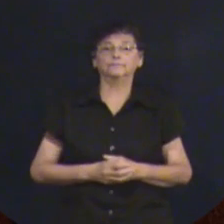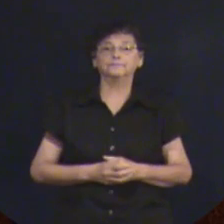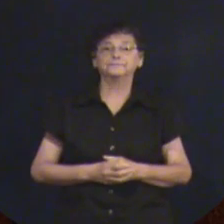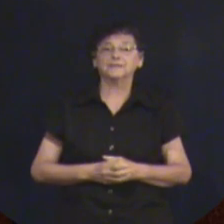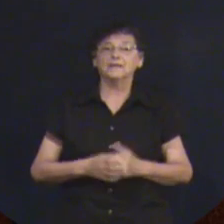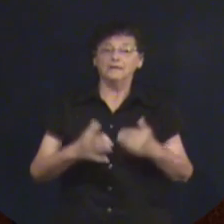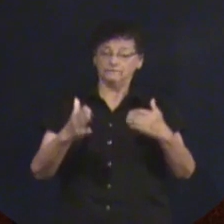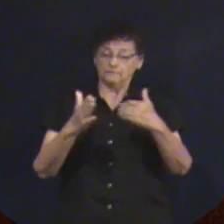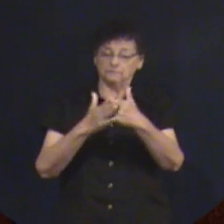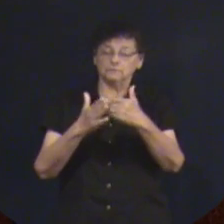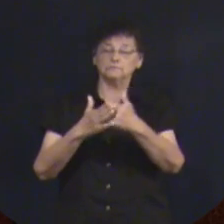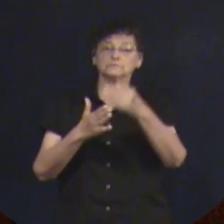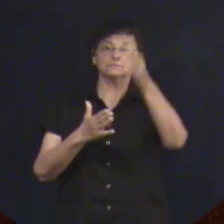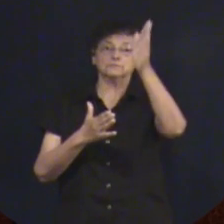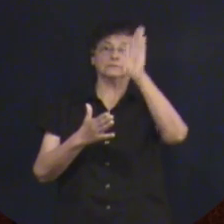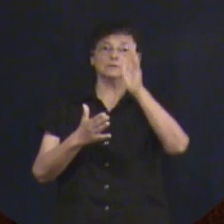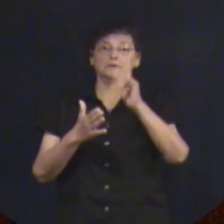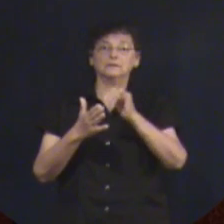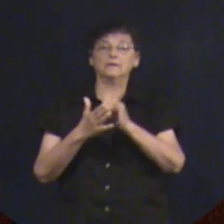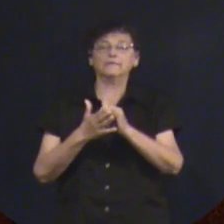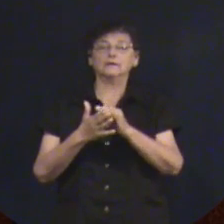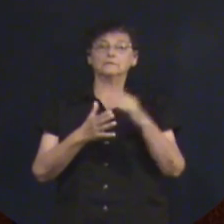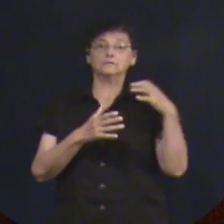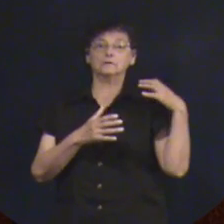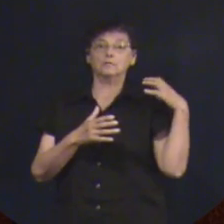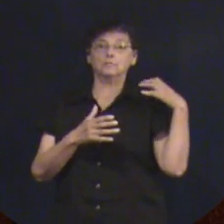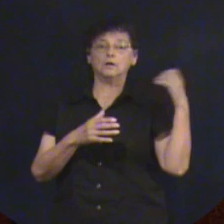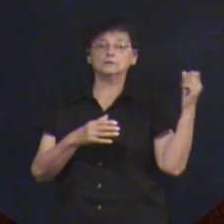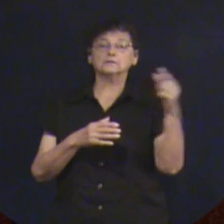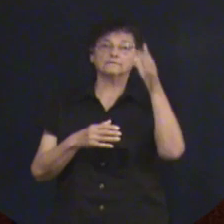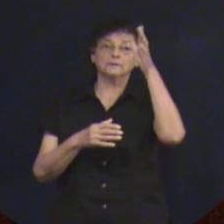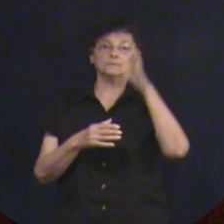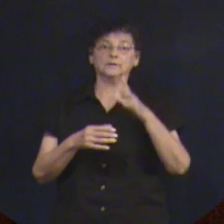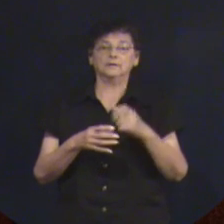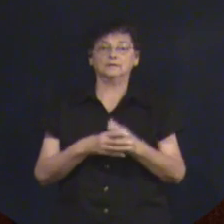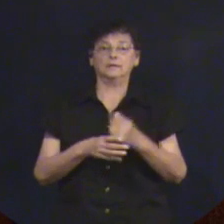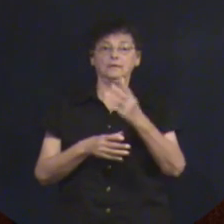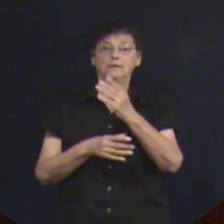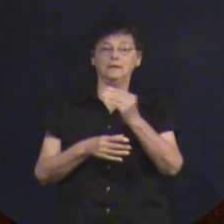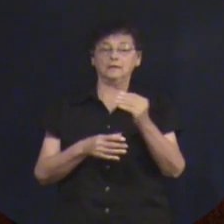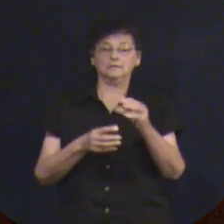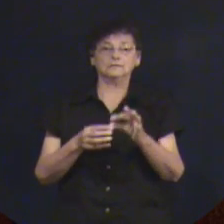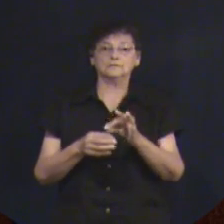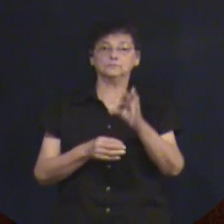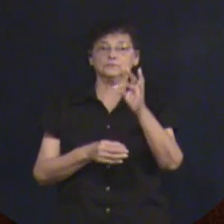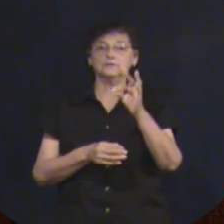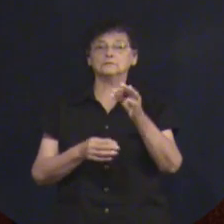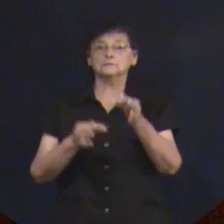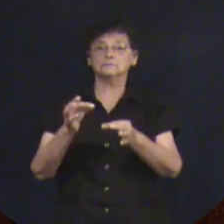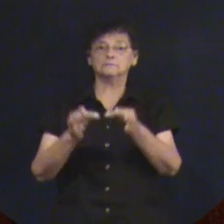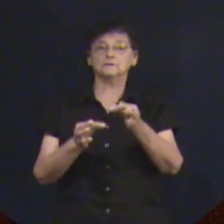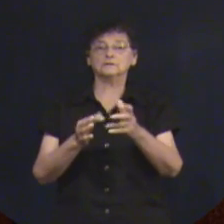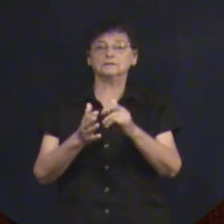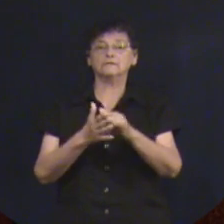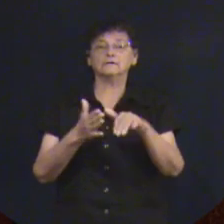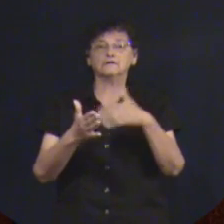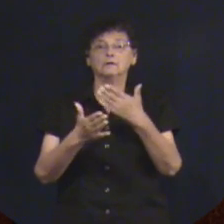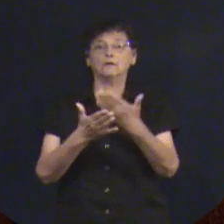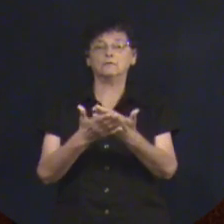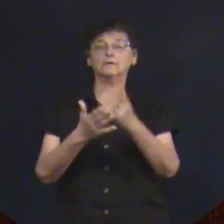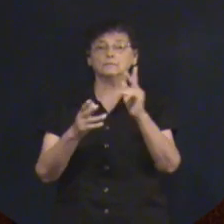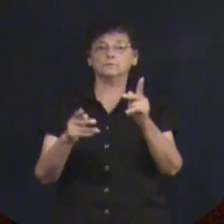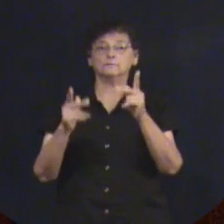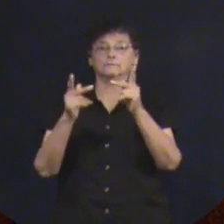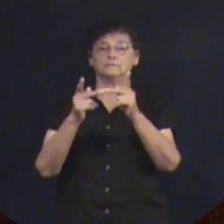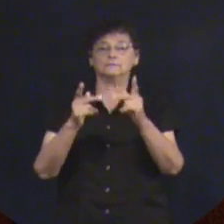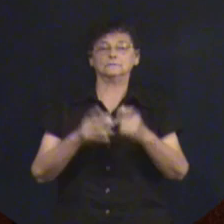han acercado a Dios, que es el jefe de todos los hombres, y los espíritus de los justos que alcanzaron la